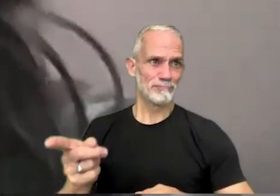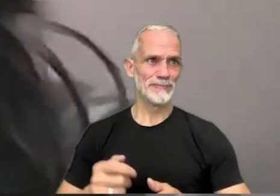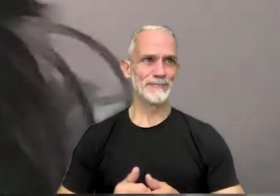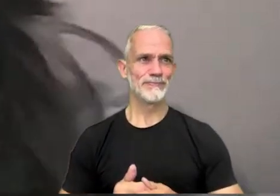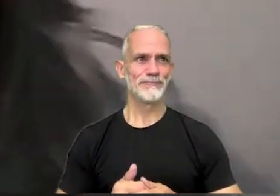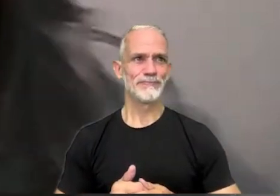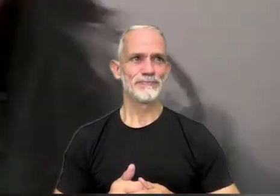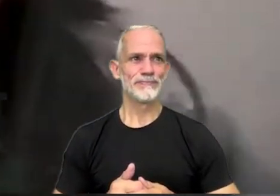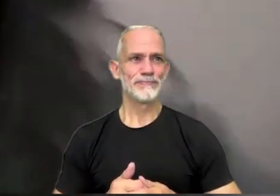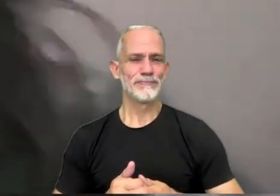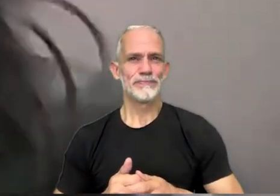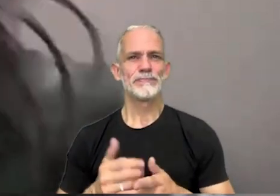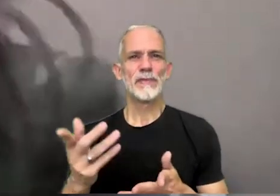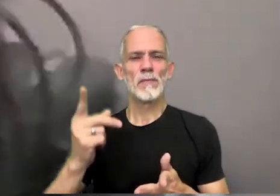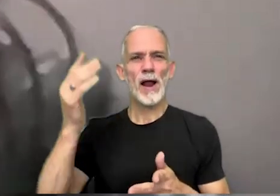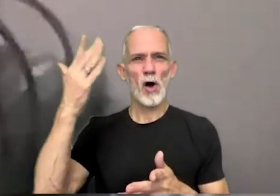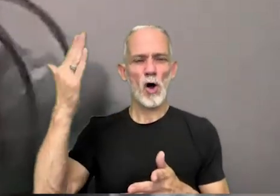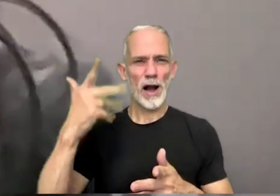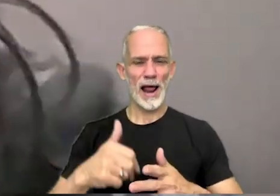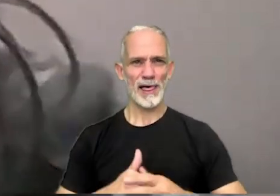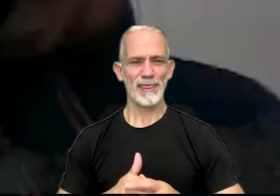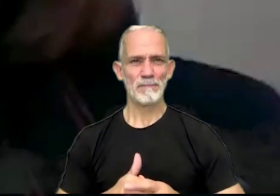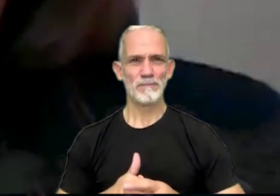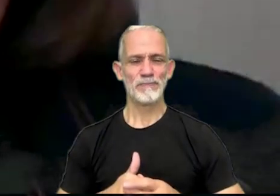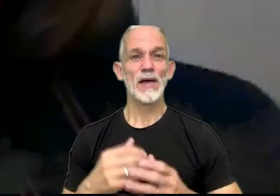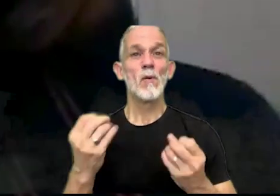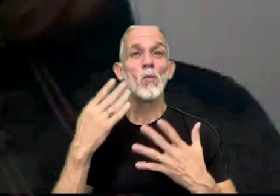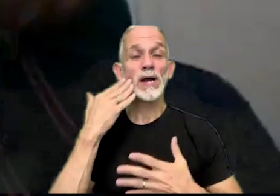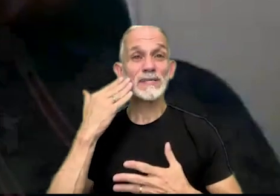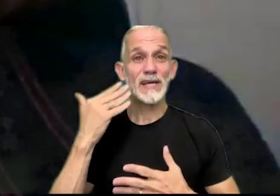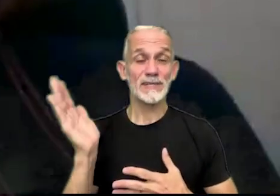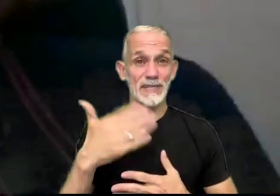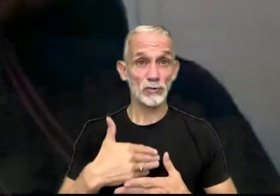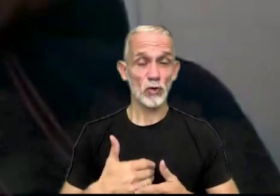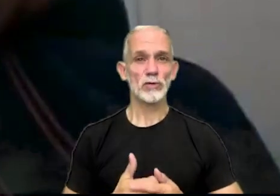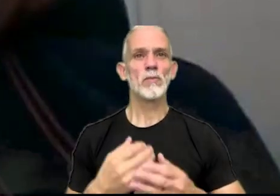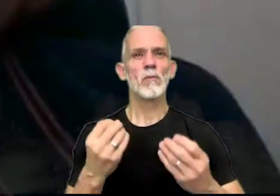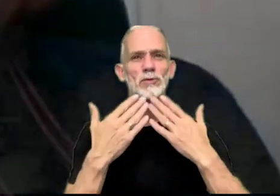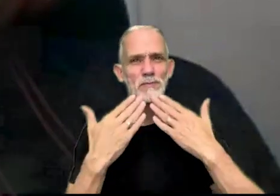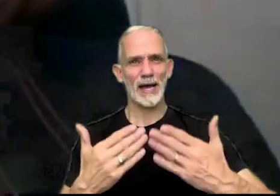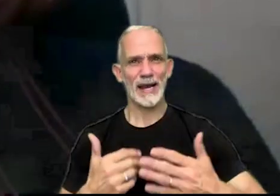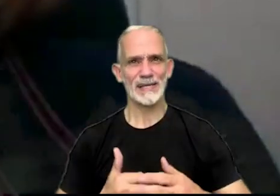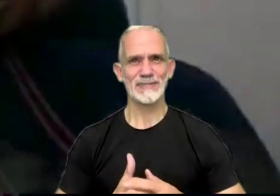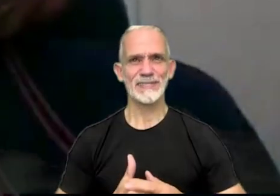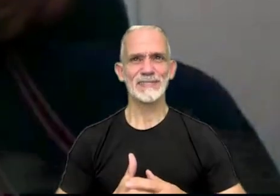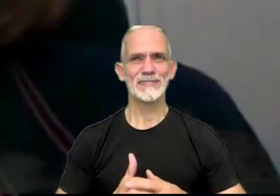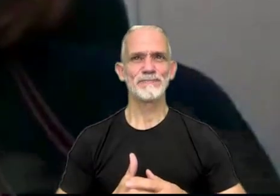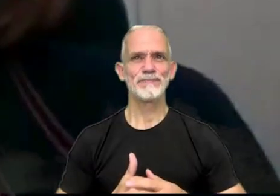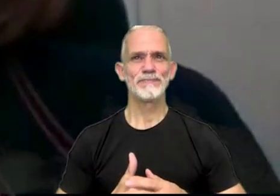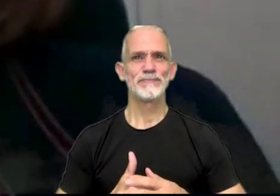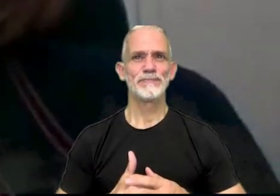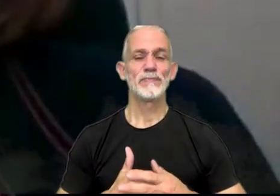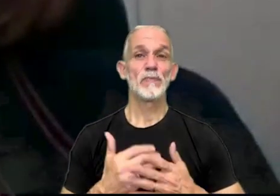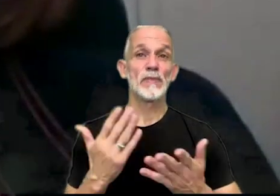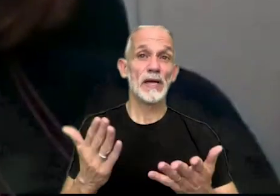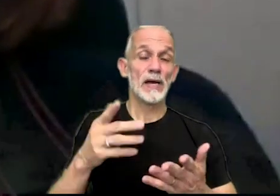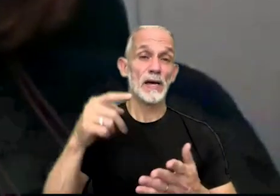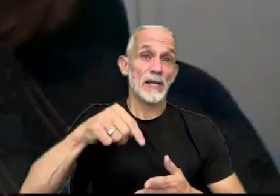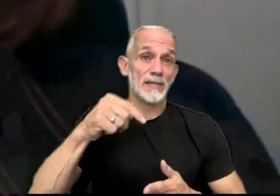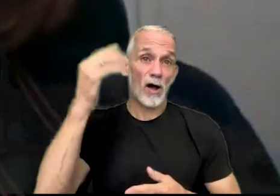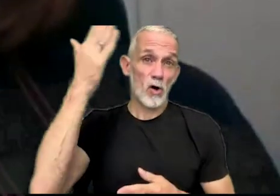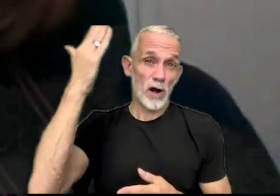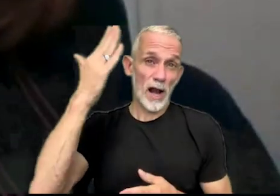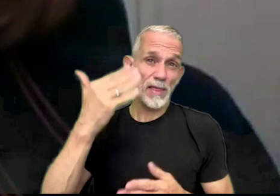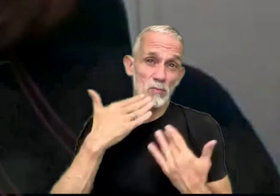Cristina y empezamos con la jornada. Muy buenas tardes a todos. Bueno, muchas gracias por participar de esta